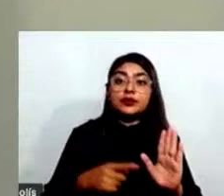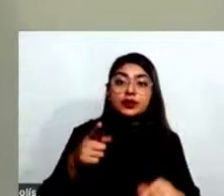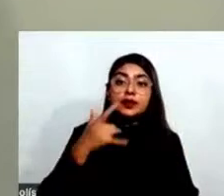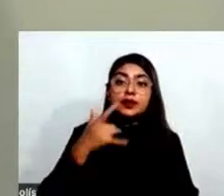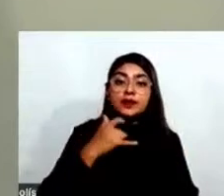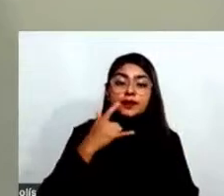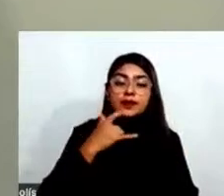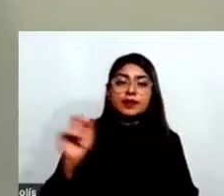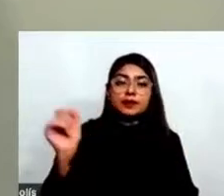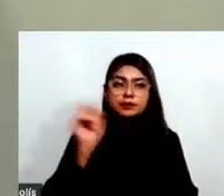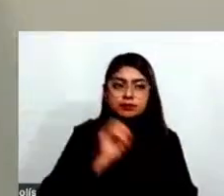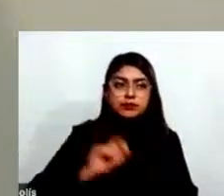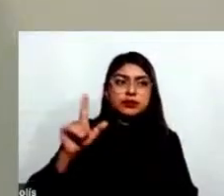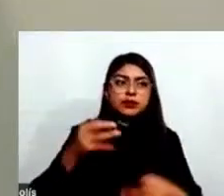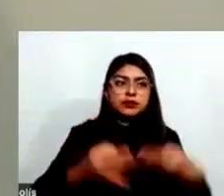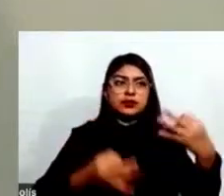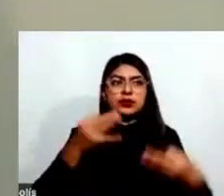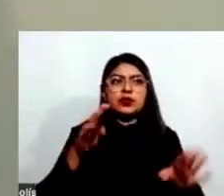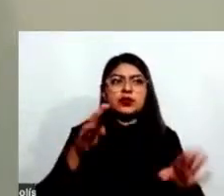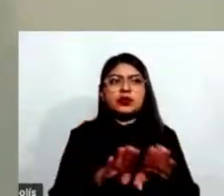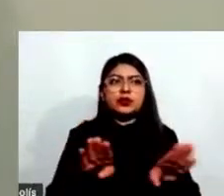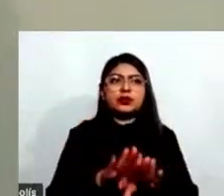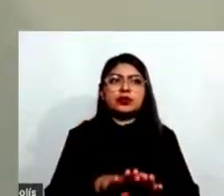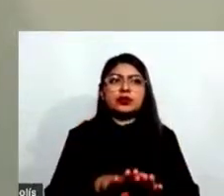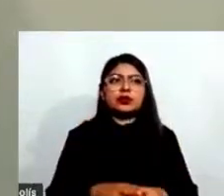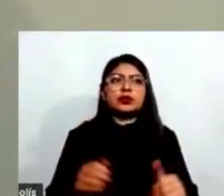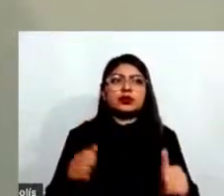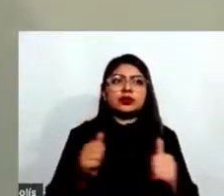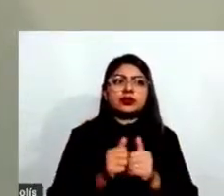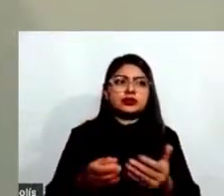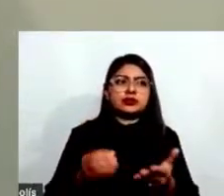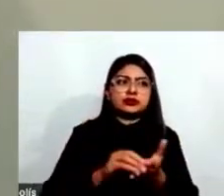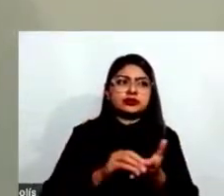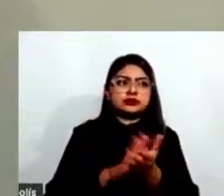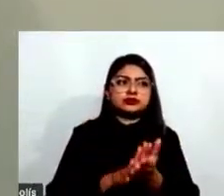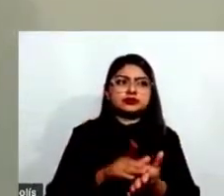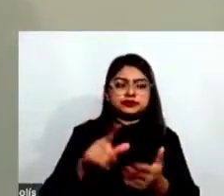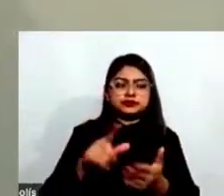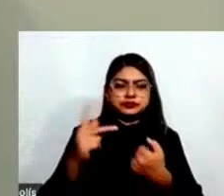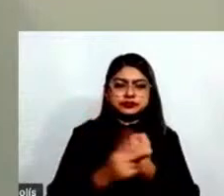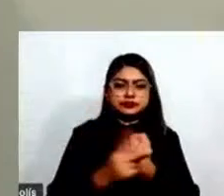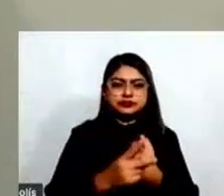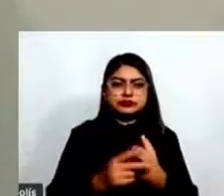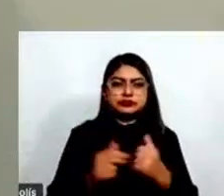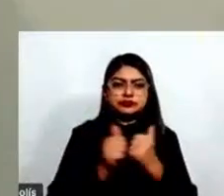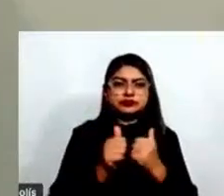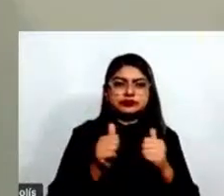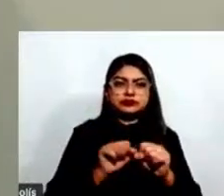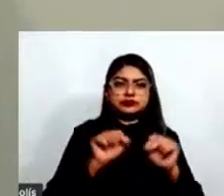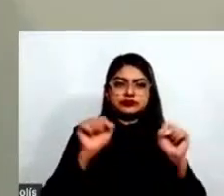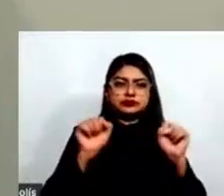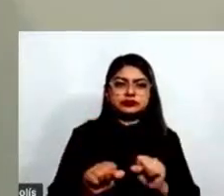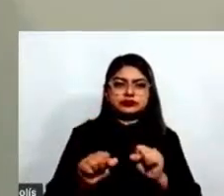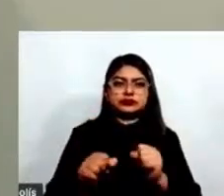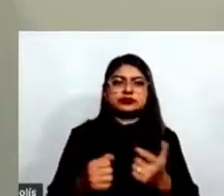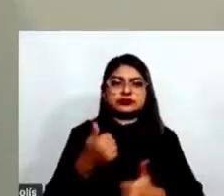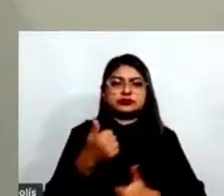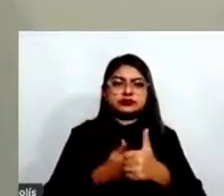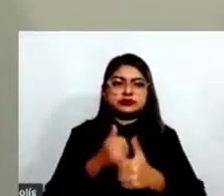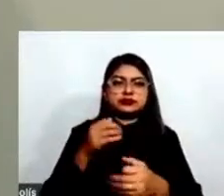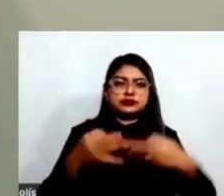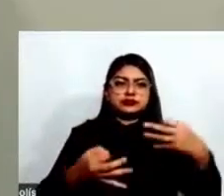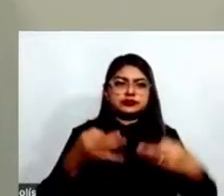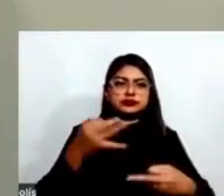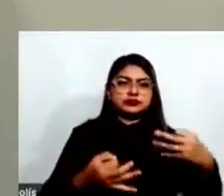el establecimiento, como es en el caso de nuestro país, de los sistemas de carrera judicial que establecen criterios claros,